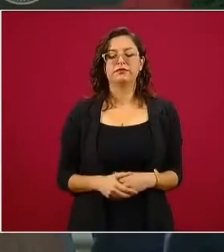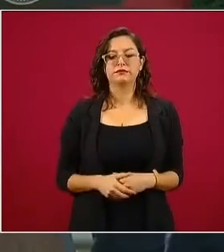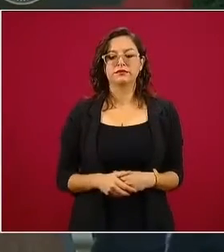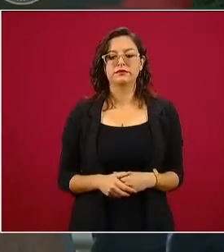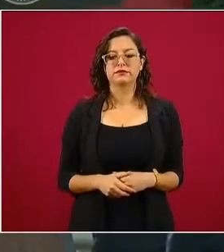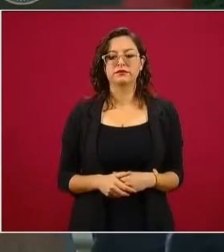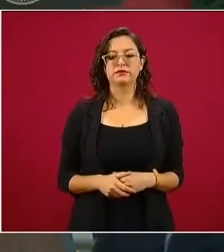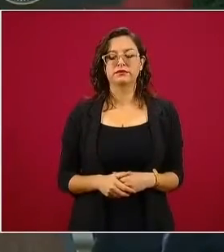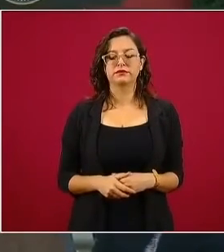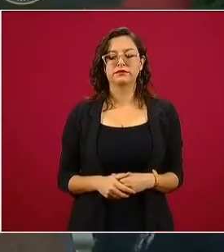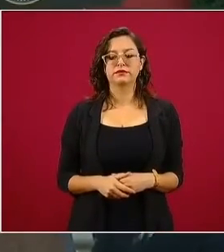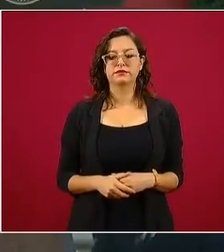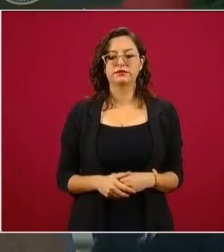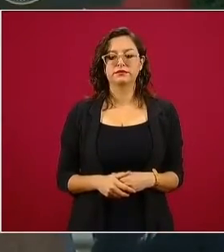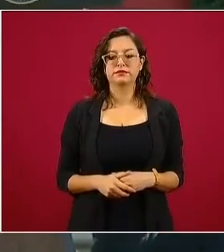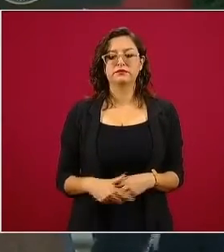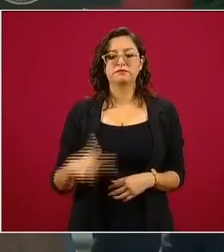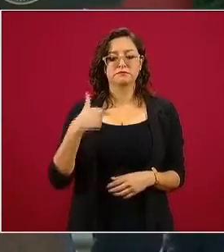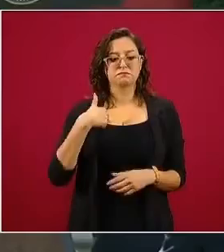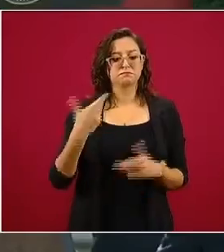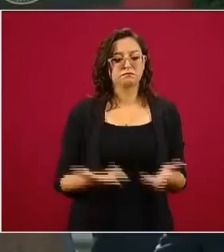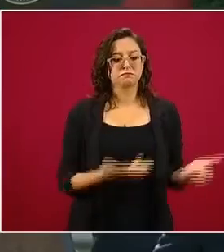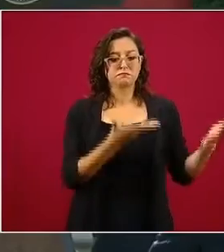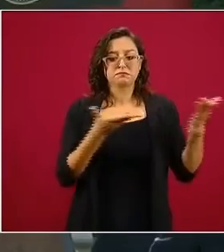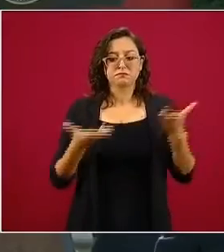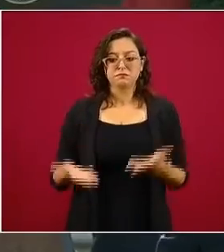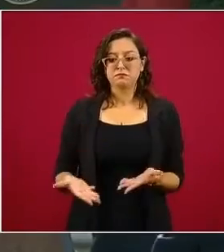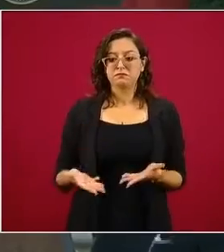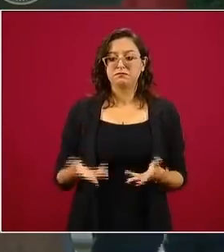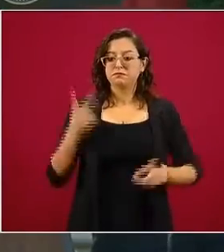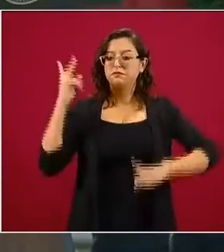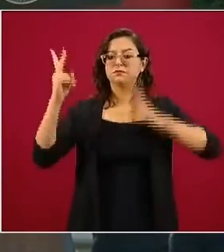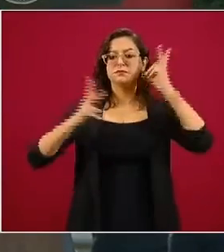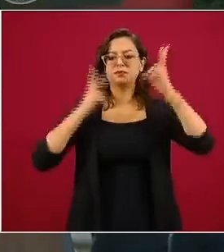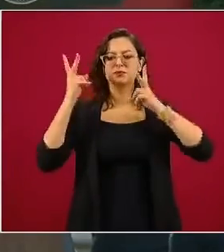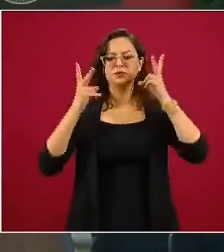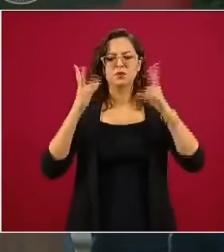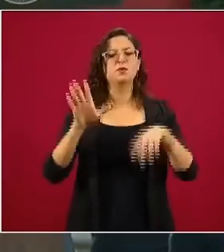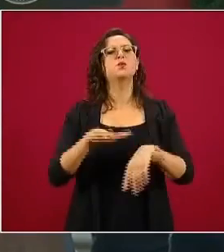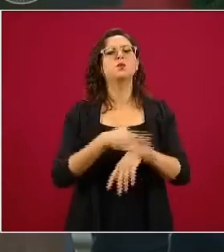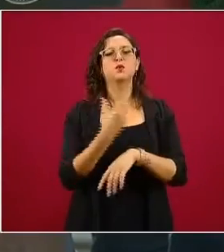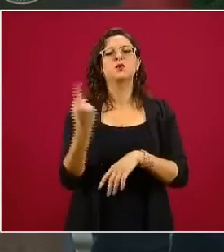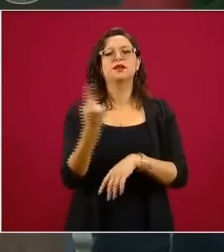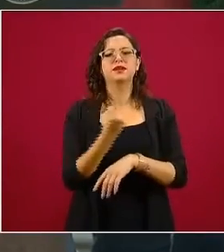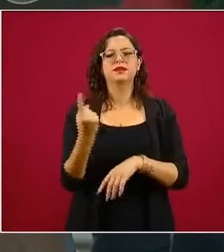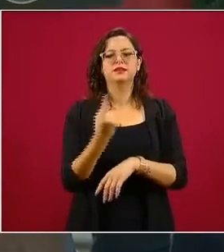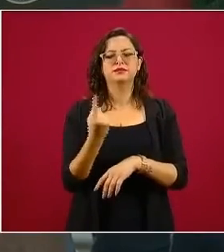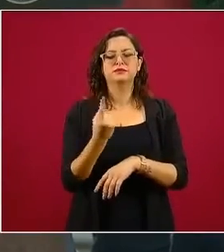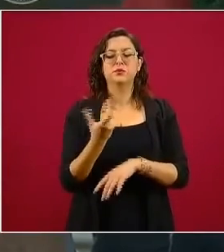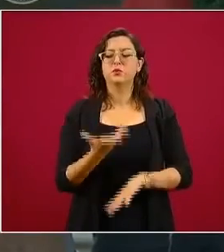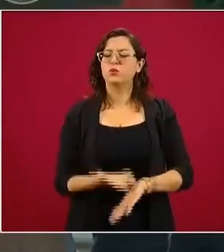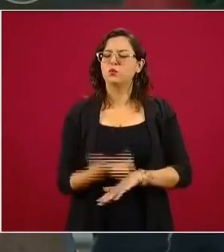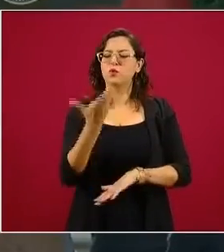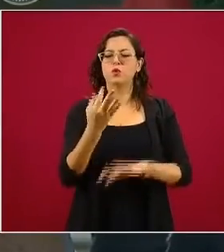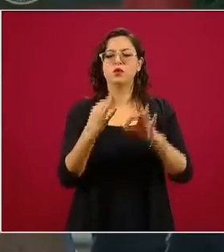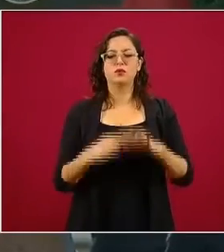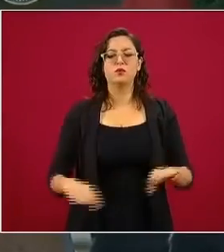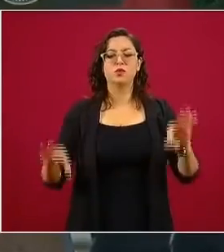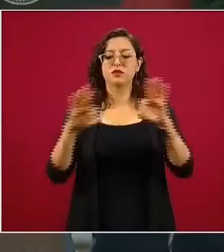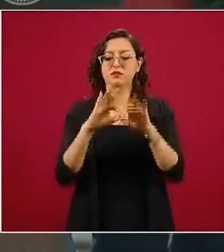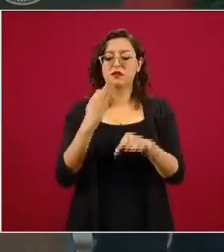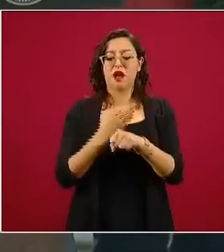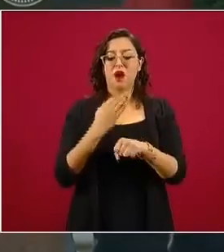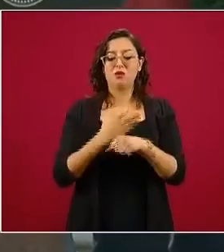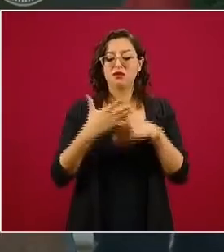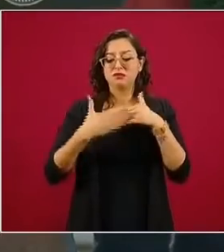obedece en buena medida a la importancia que tiene, sobre todo en estos